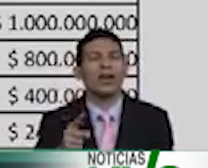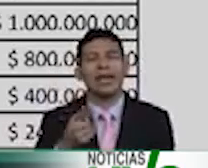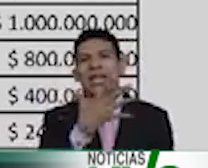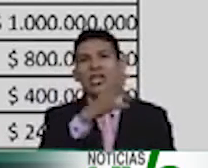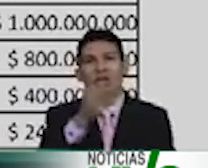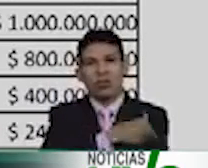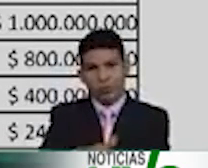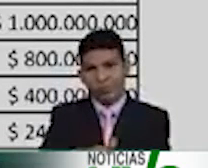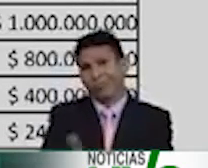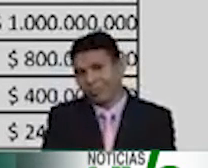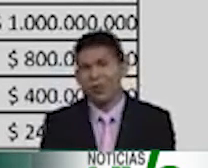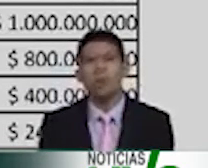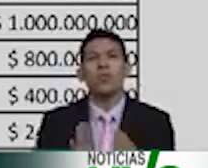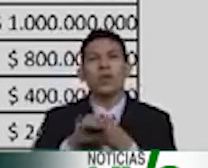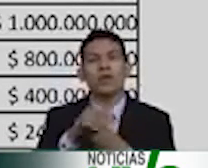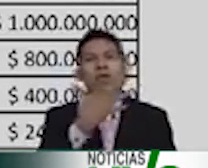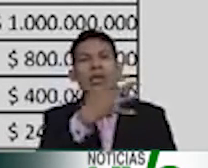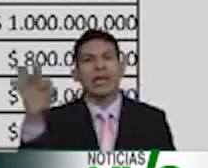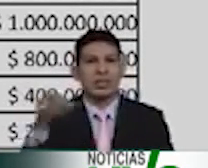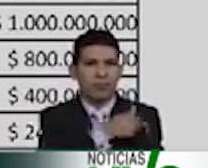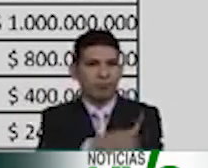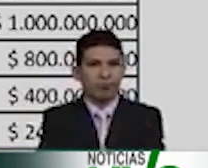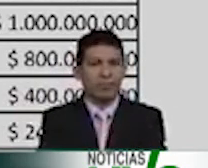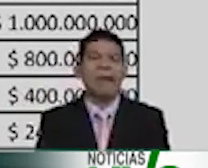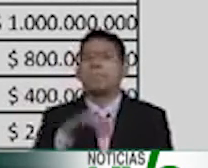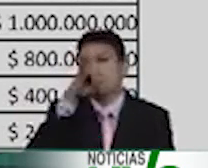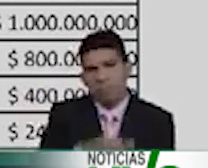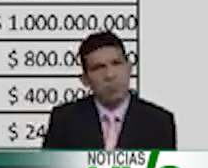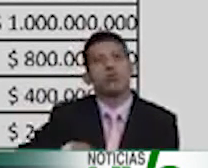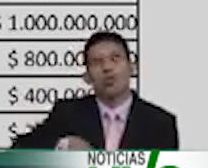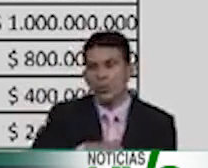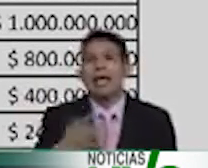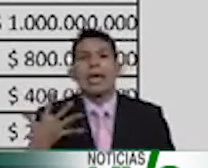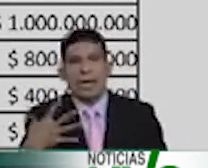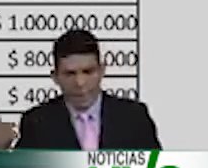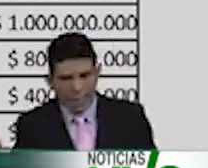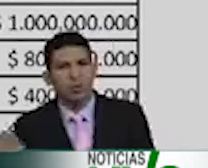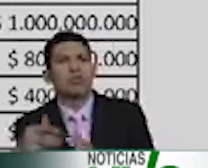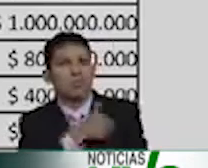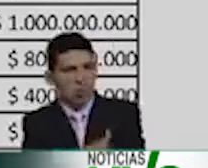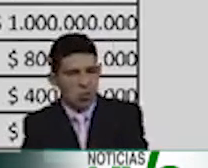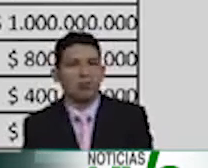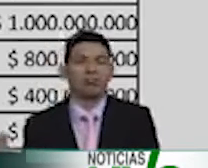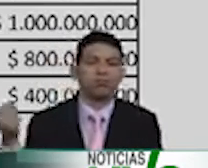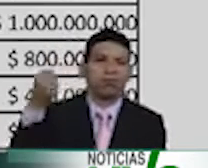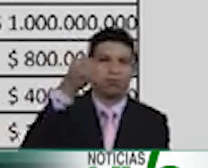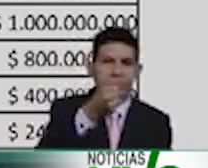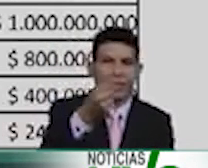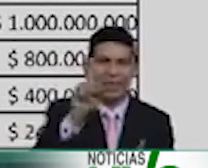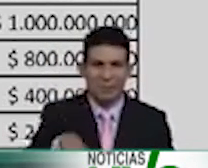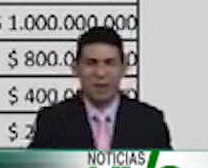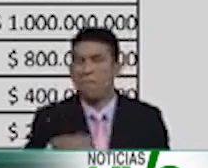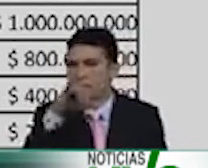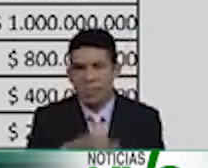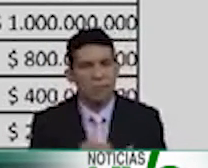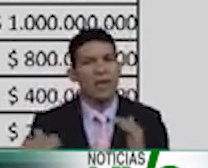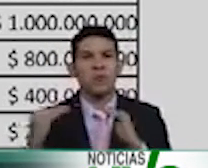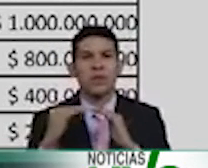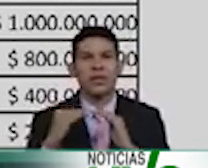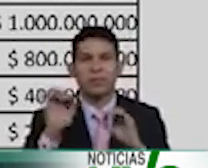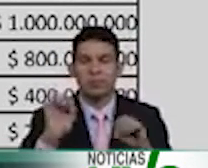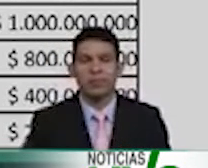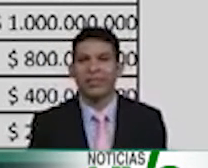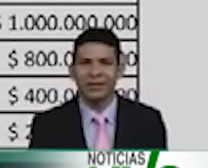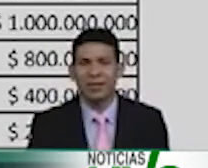a esa bolsa y nos ayude, que así como nosotros estamos haciendo un esfuerzo entre el municipio, la gobernación, sería